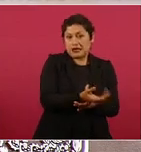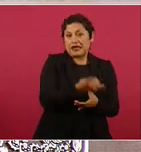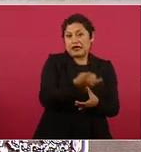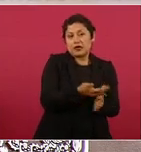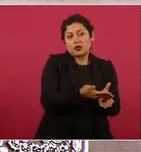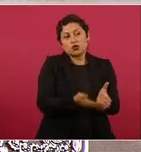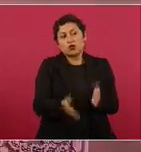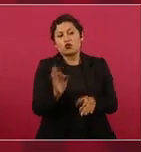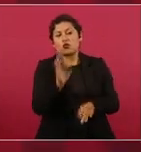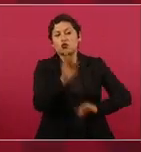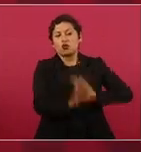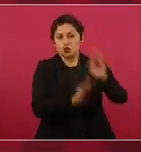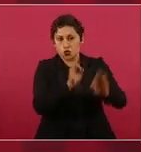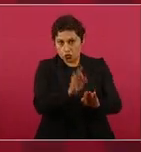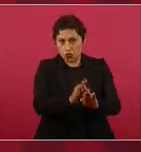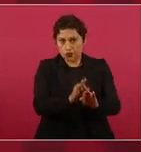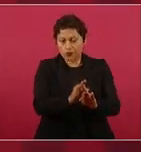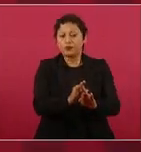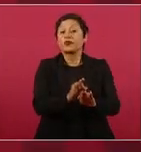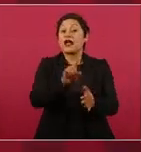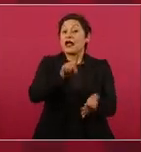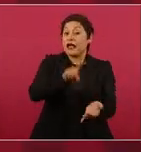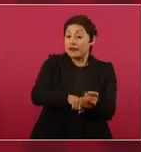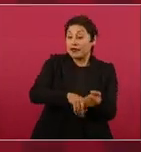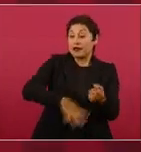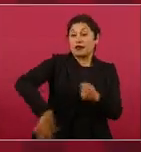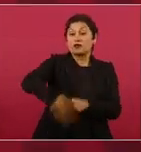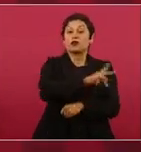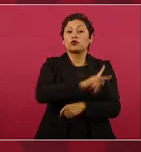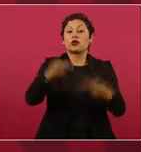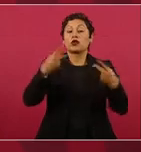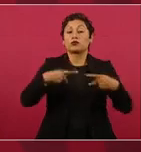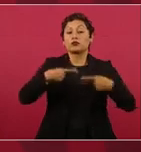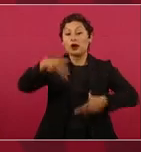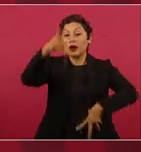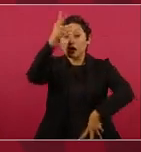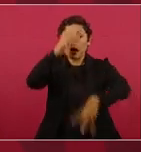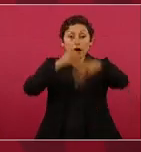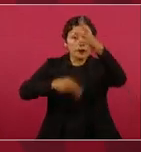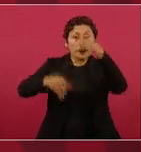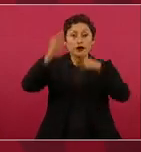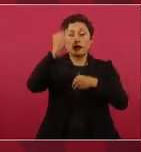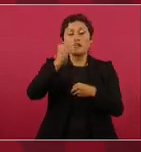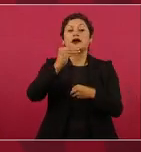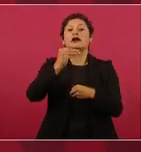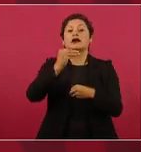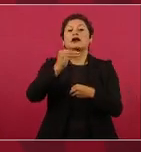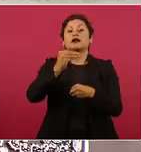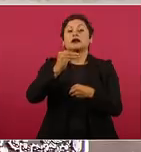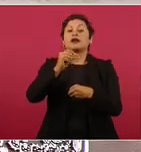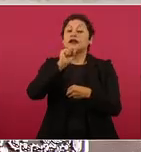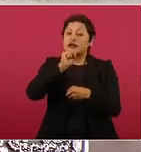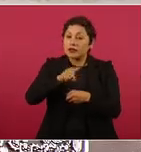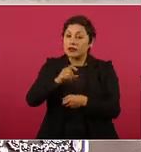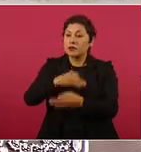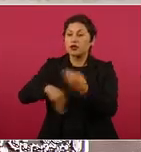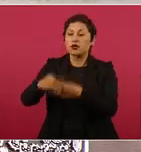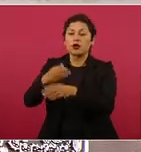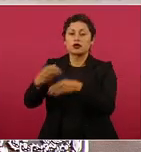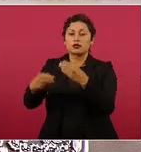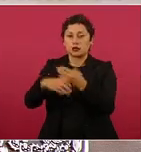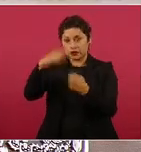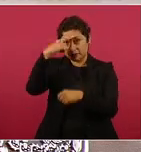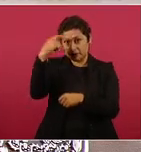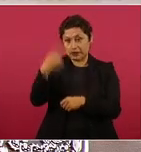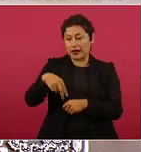toda la capacitación y los insumos que se necesitan para cumplir con la NOM 046.